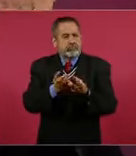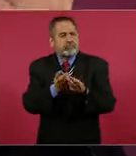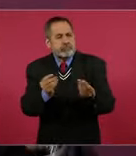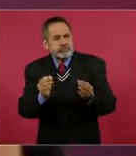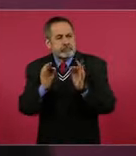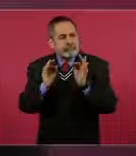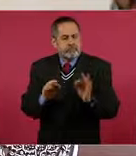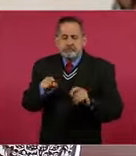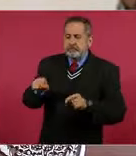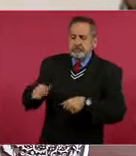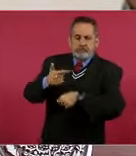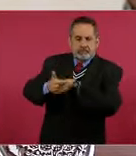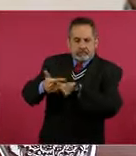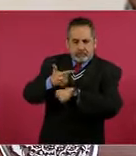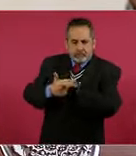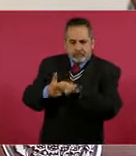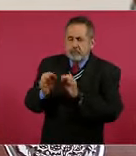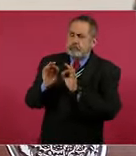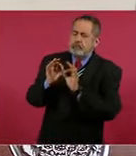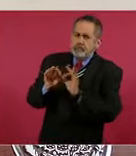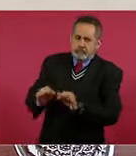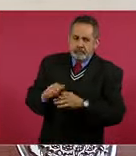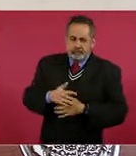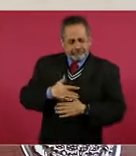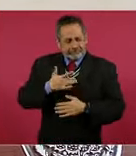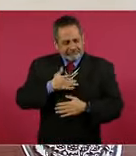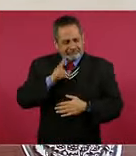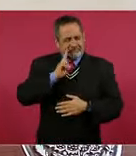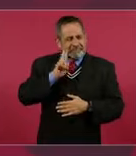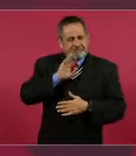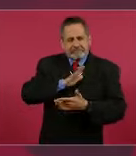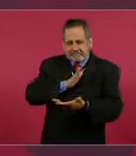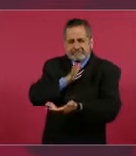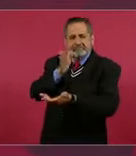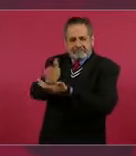Guatemala, que hasta me estoy animando a ir